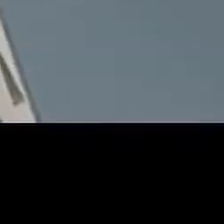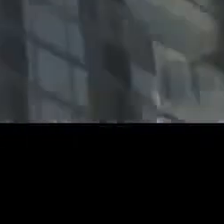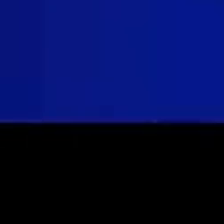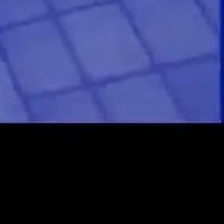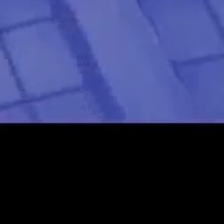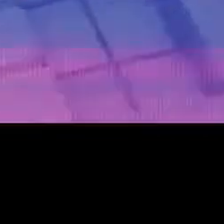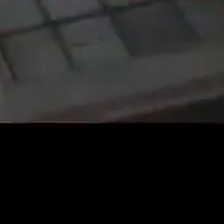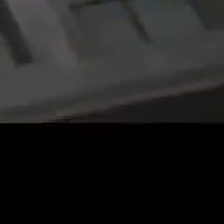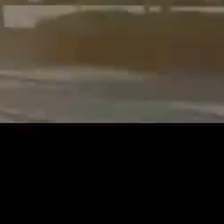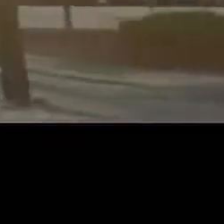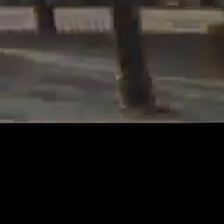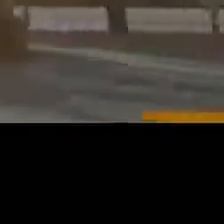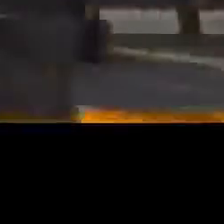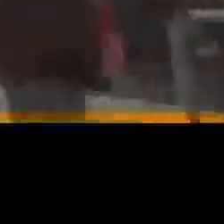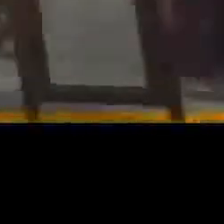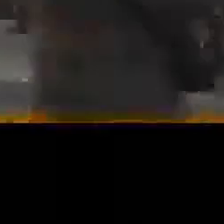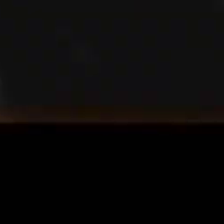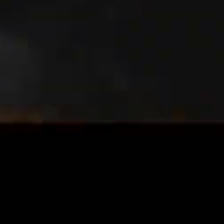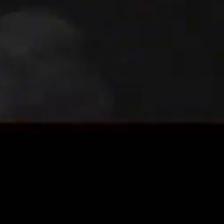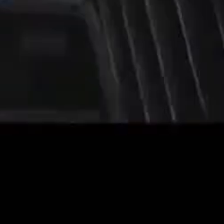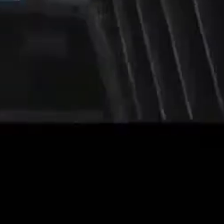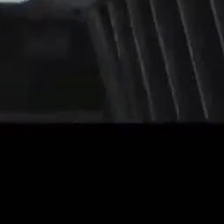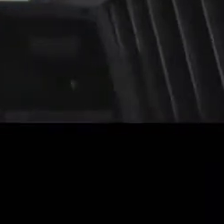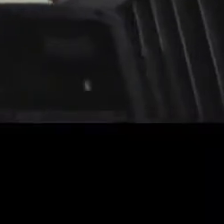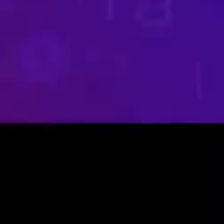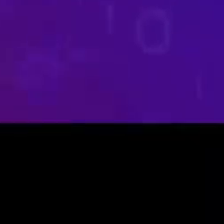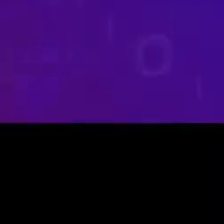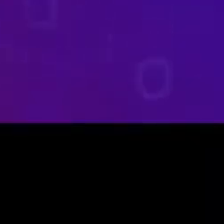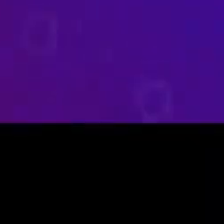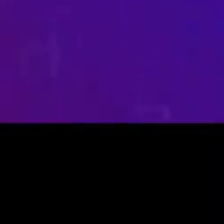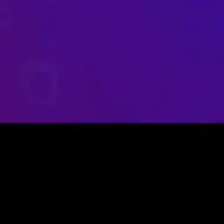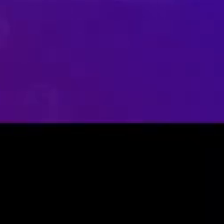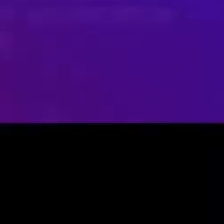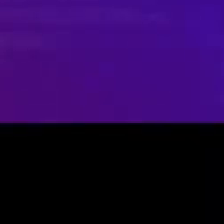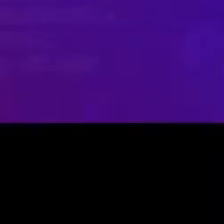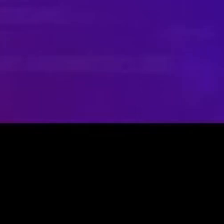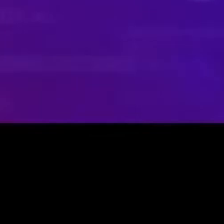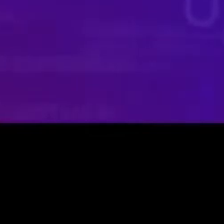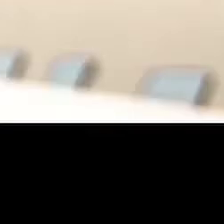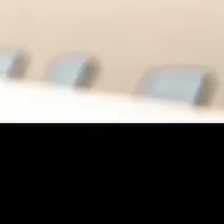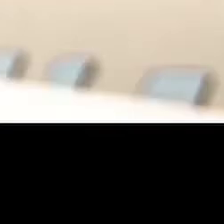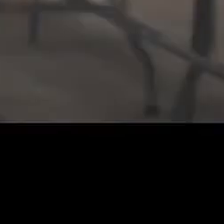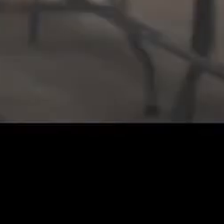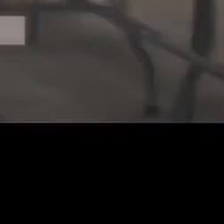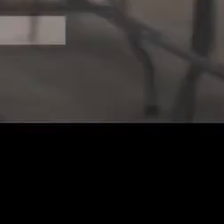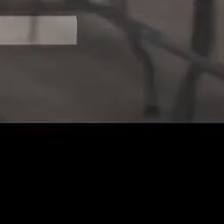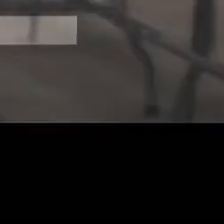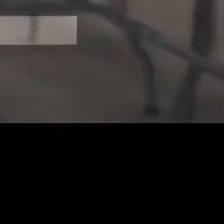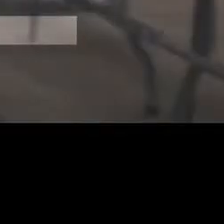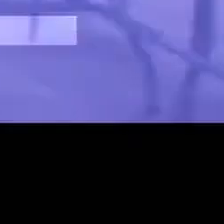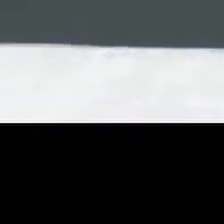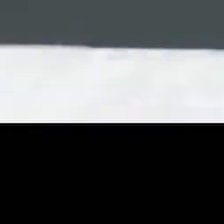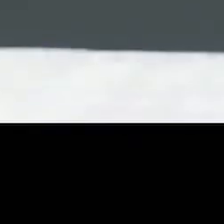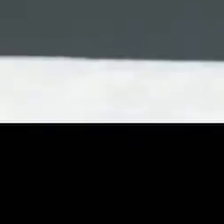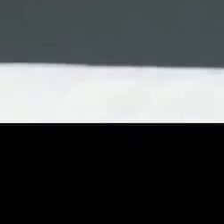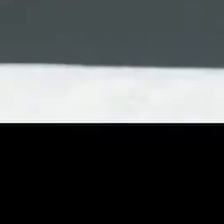que contribuyan al desarrollo de la ciudadanía digital, se acordaron las siguientes perspectivas transversales. Inclusión digital. Por ejemplo, tener en cuenta el acceso